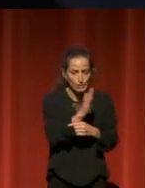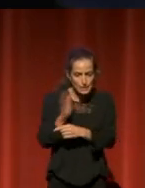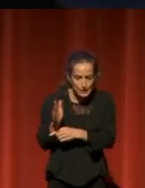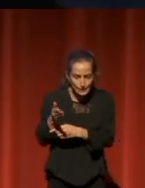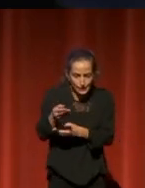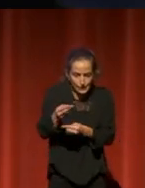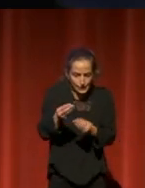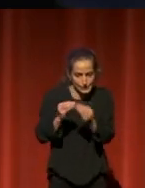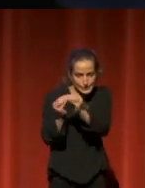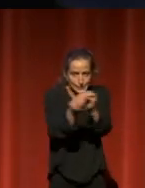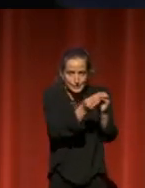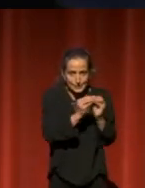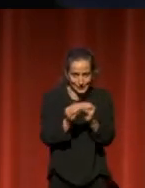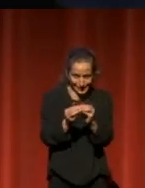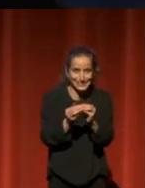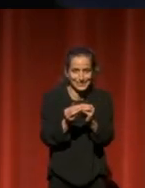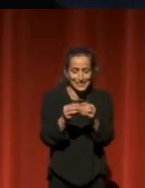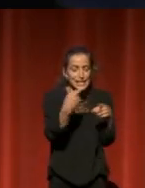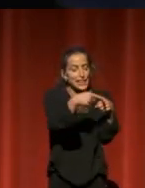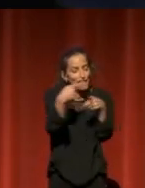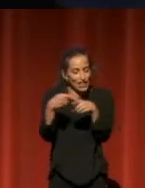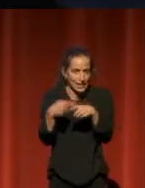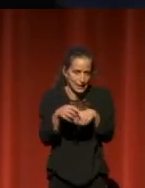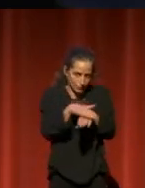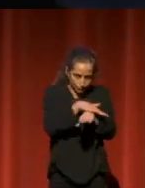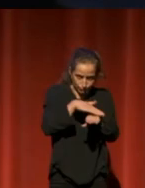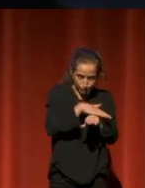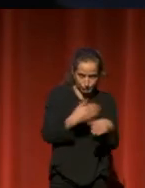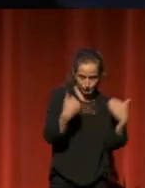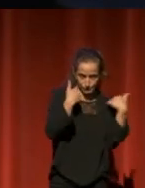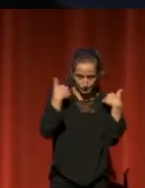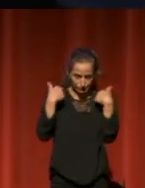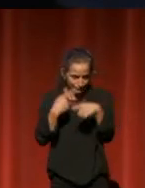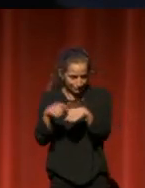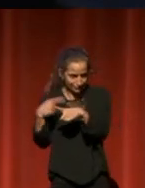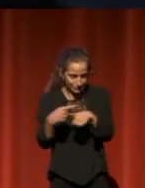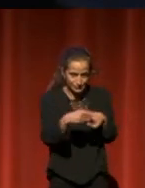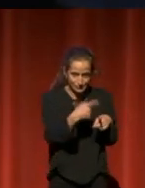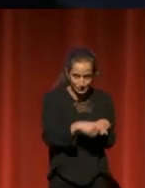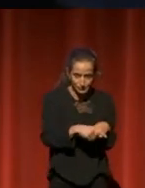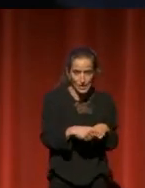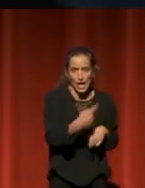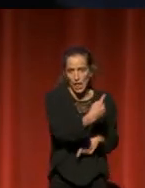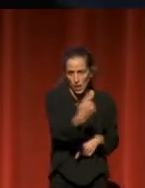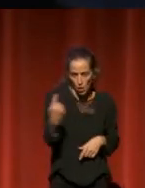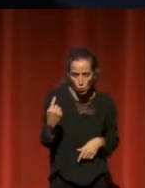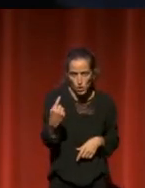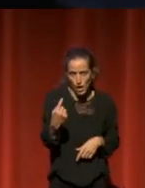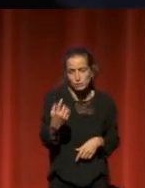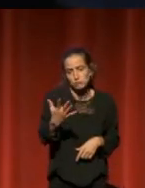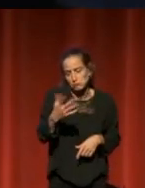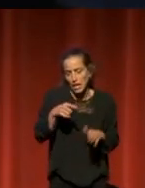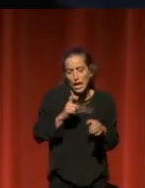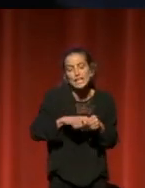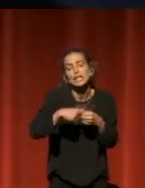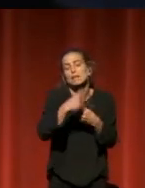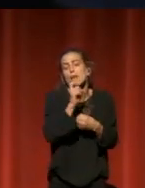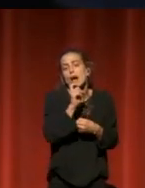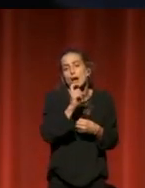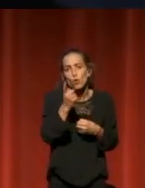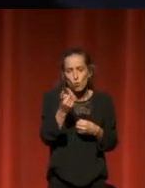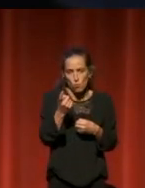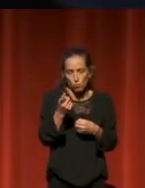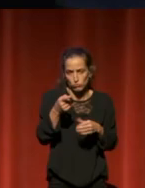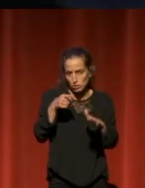encaje de las distintas administraciones y cómo participan cada una de ellas en el desarrollo de estas